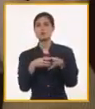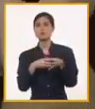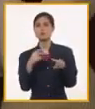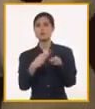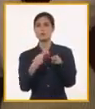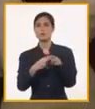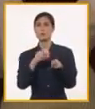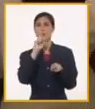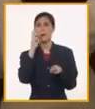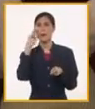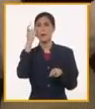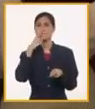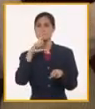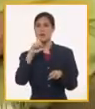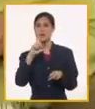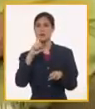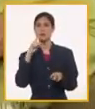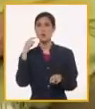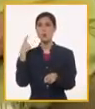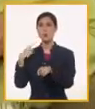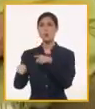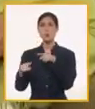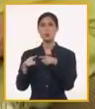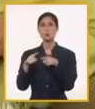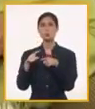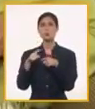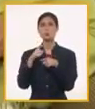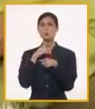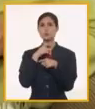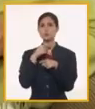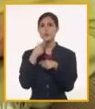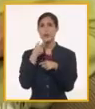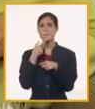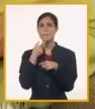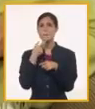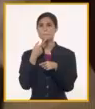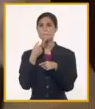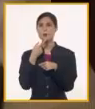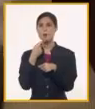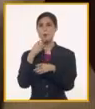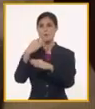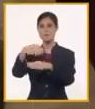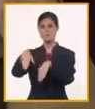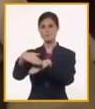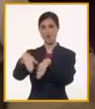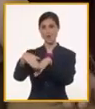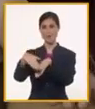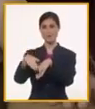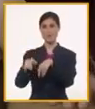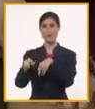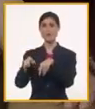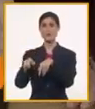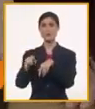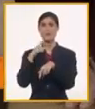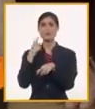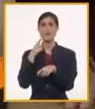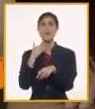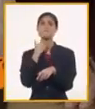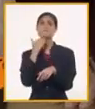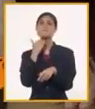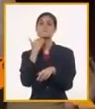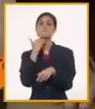en lo que era la Quinta, que está en Balascoaín. La del famoso Ventura. Sí, el de la estación de policía de la Quinta